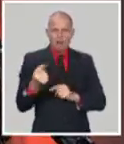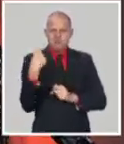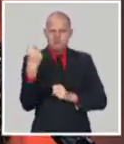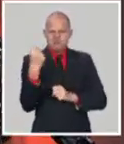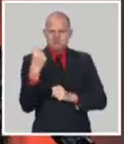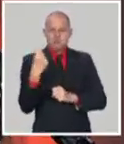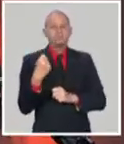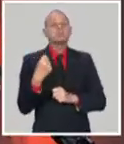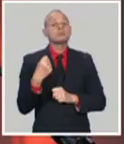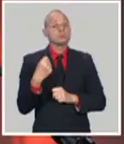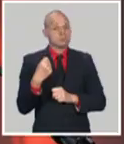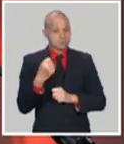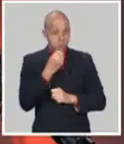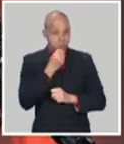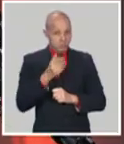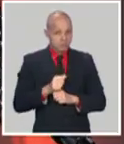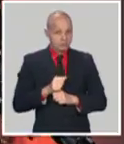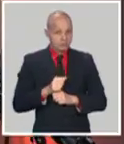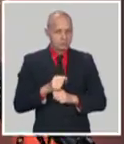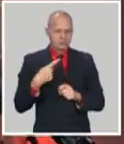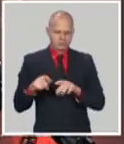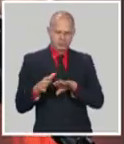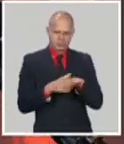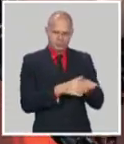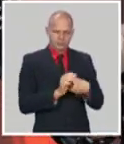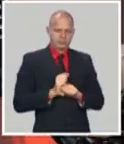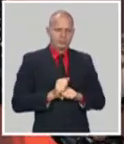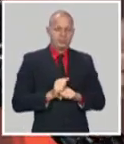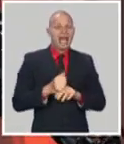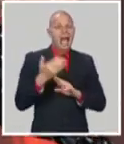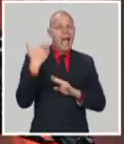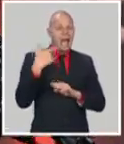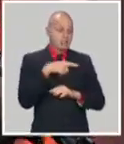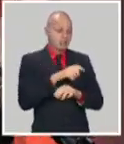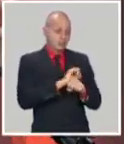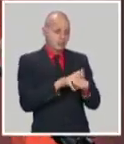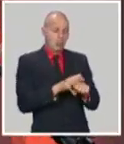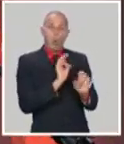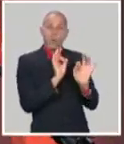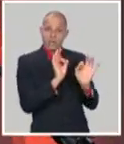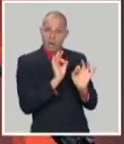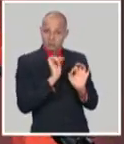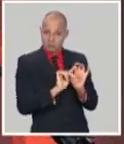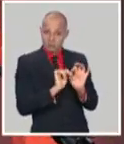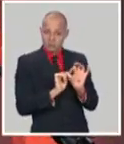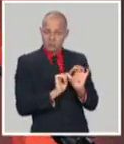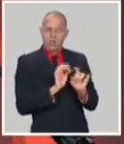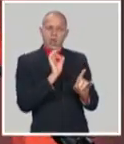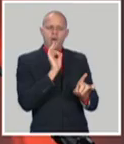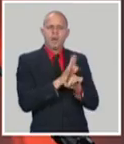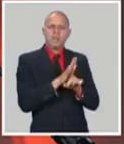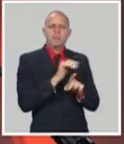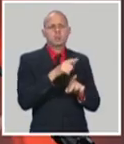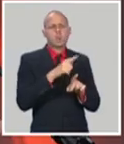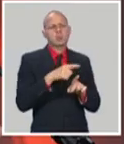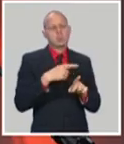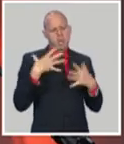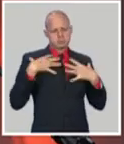excretar 5, 6, 7 días. Estamos hablando ya pensando en transmisión, es decir, las posibilidades incrementan.